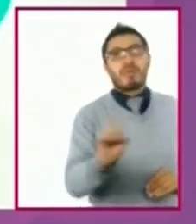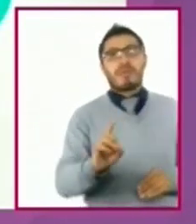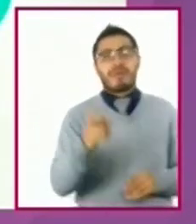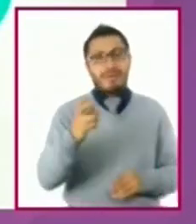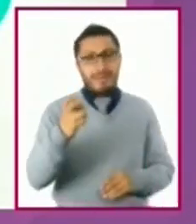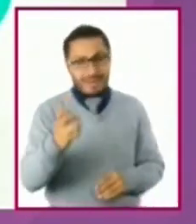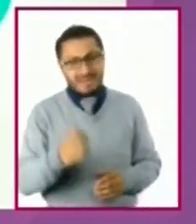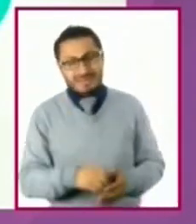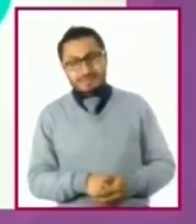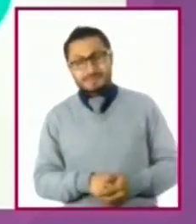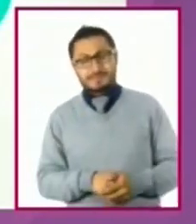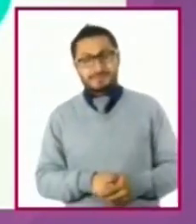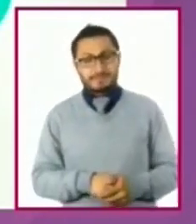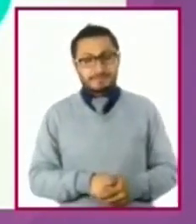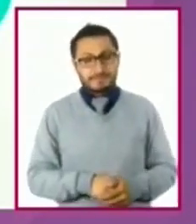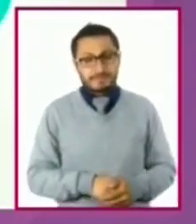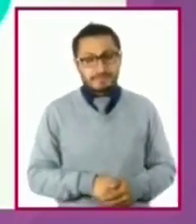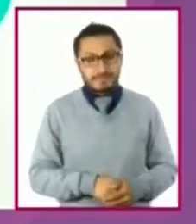y acción.